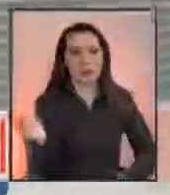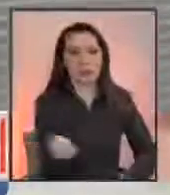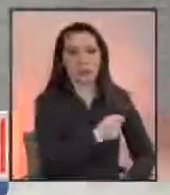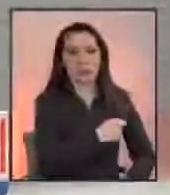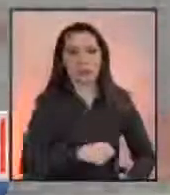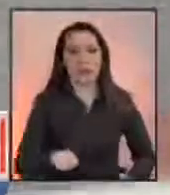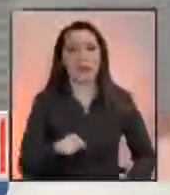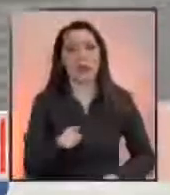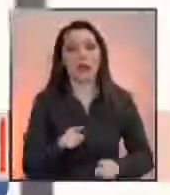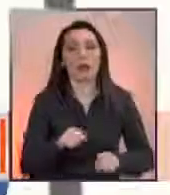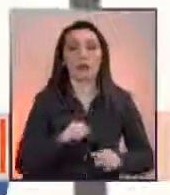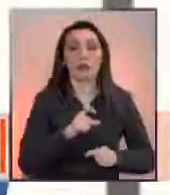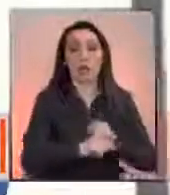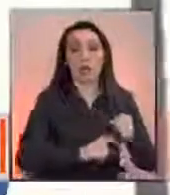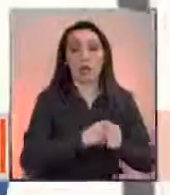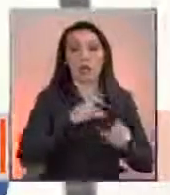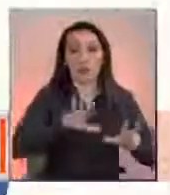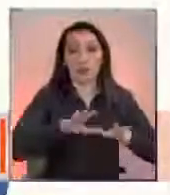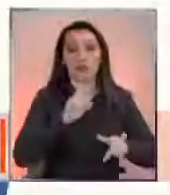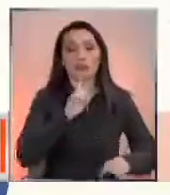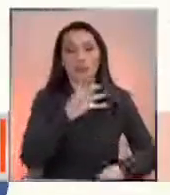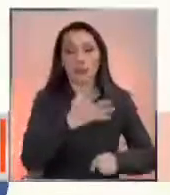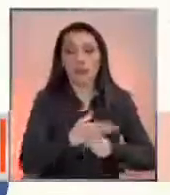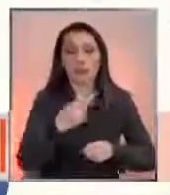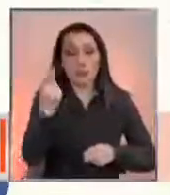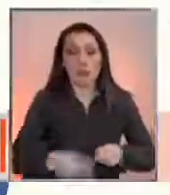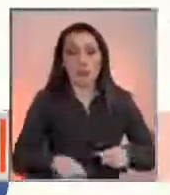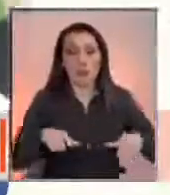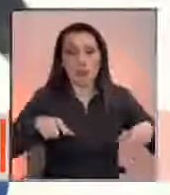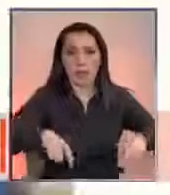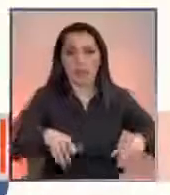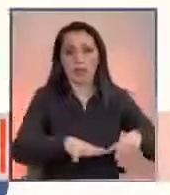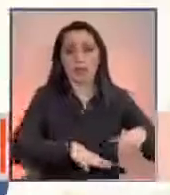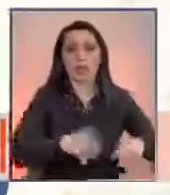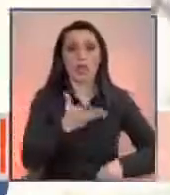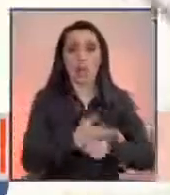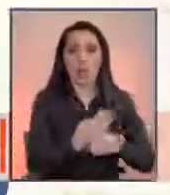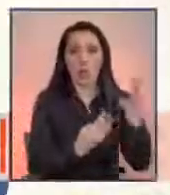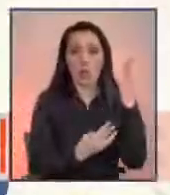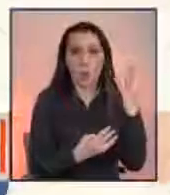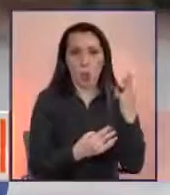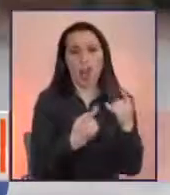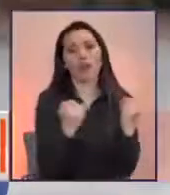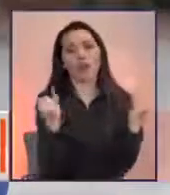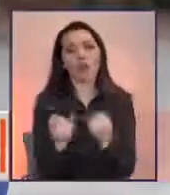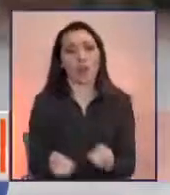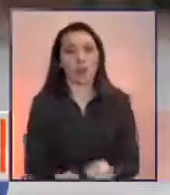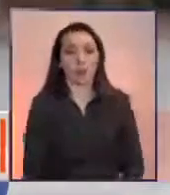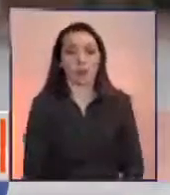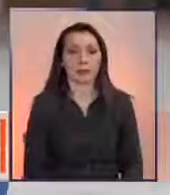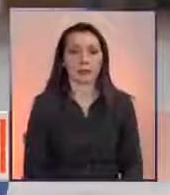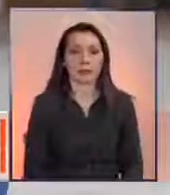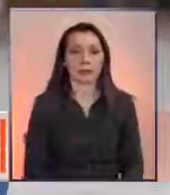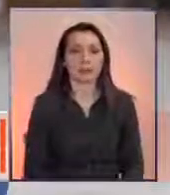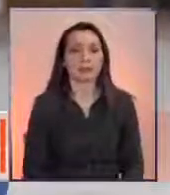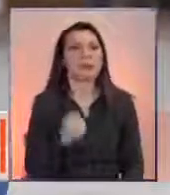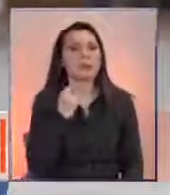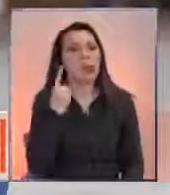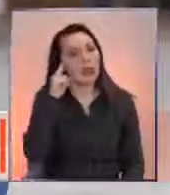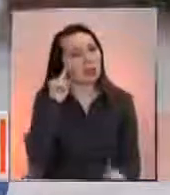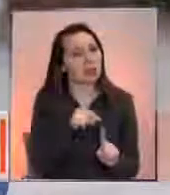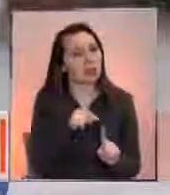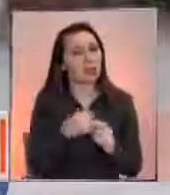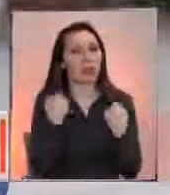el siglo XVIII, Santiago contaba con su propia cancha. Existen cuatro modalidades. ¿Por qué el interés en este